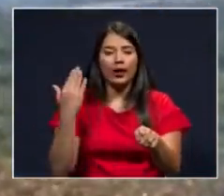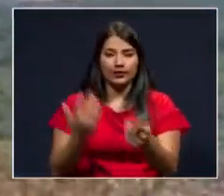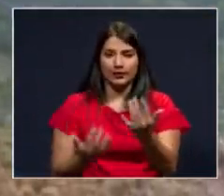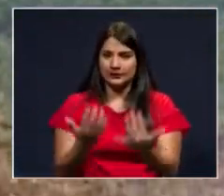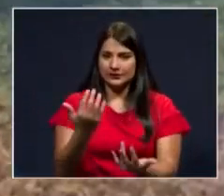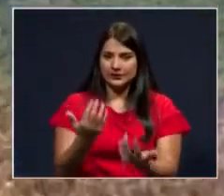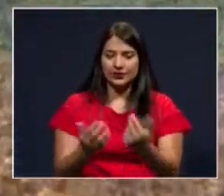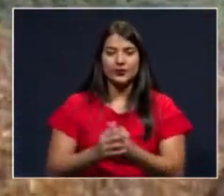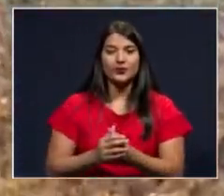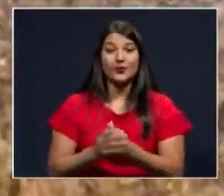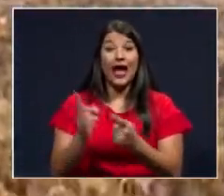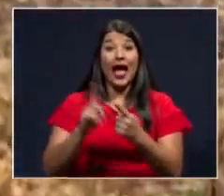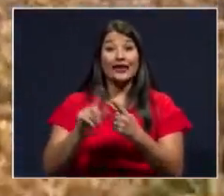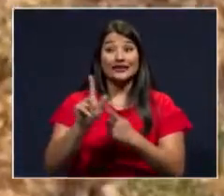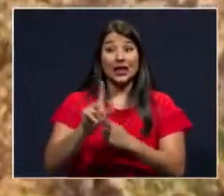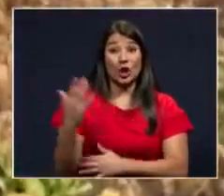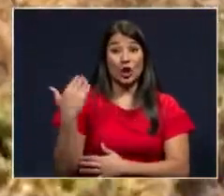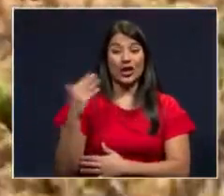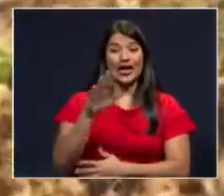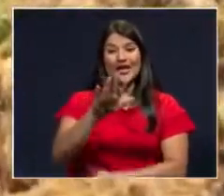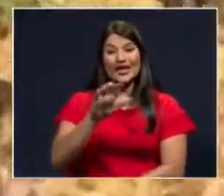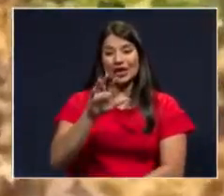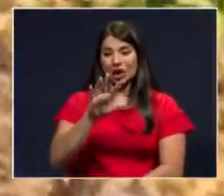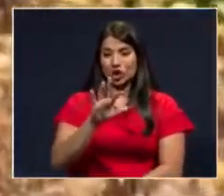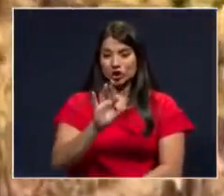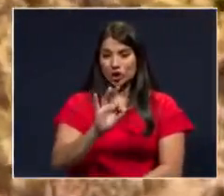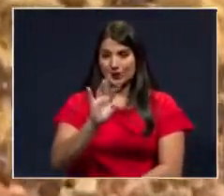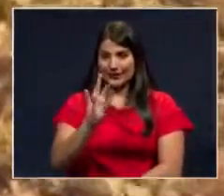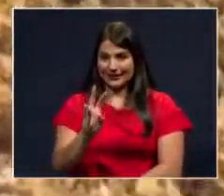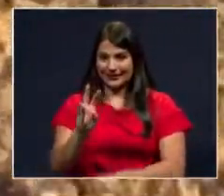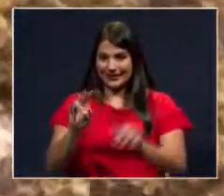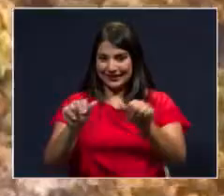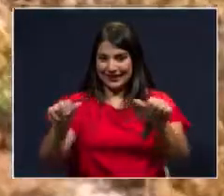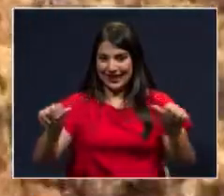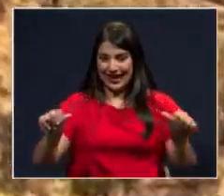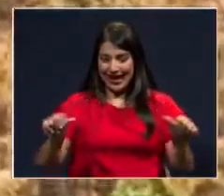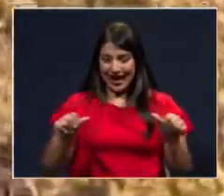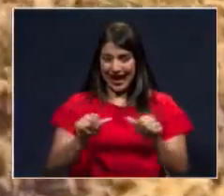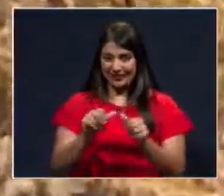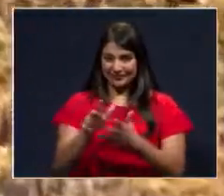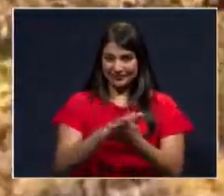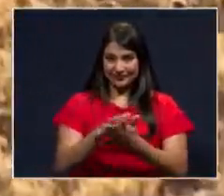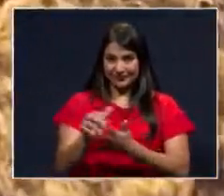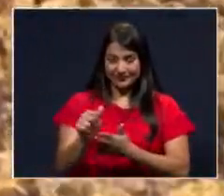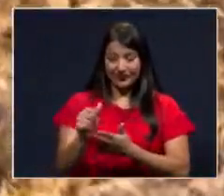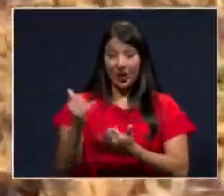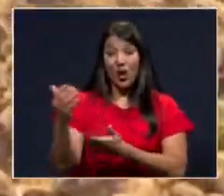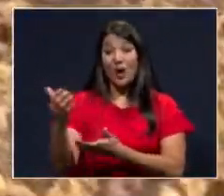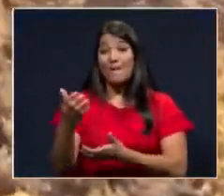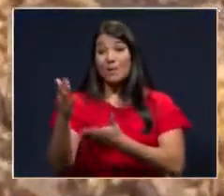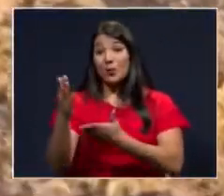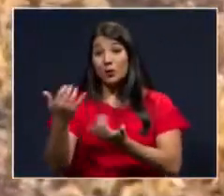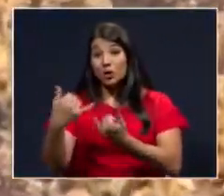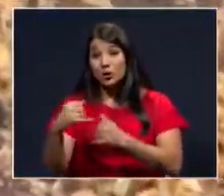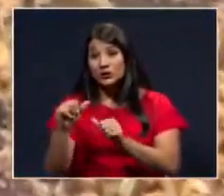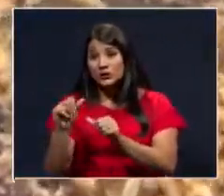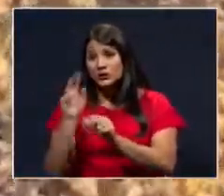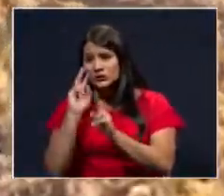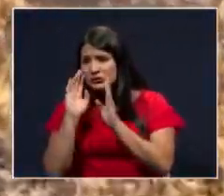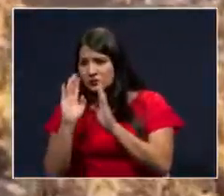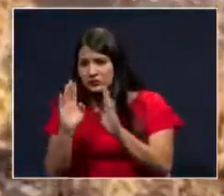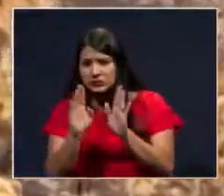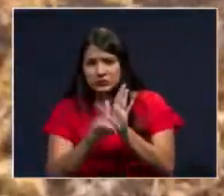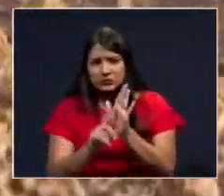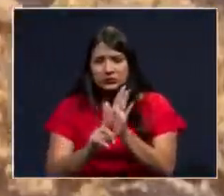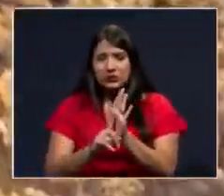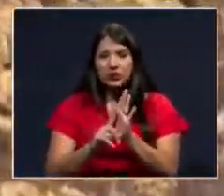incendios. Hasta el lunes habían 597 hectáreas de áreas silvestres protegidas quemadas. Los bomberos se mantienen en alerta y preocupados porque aún